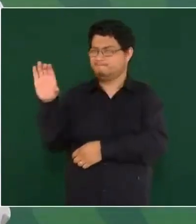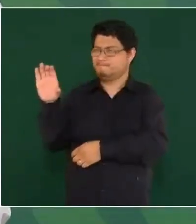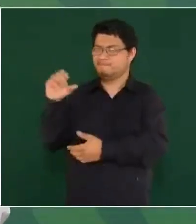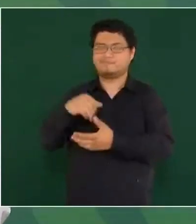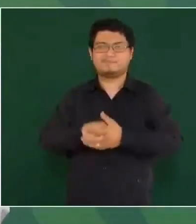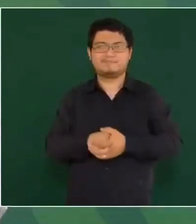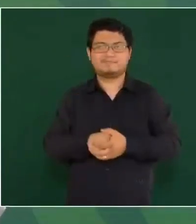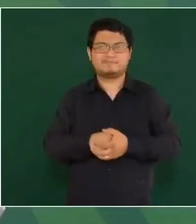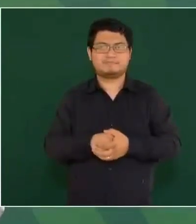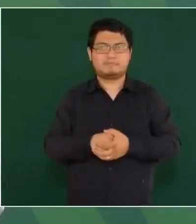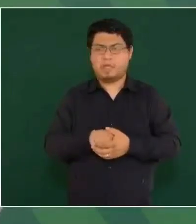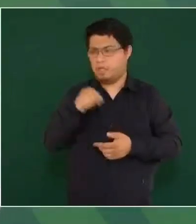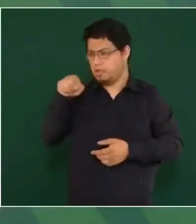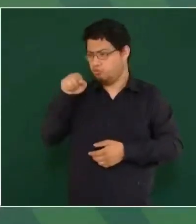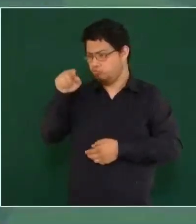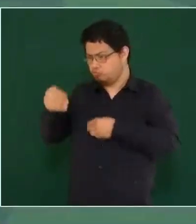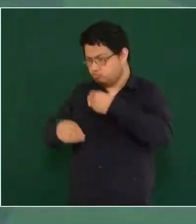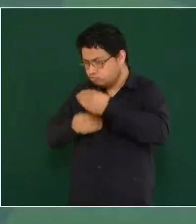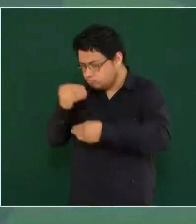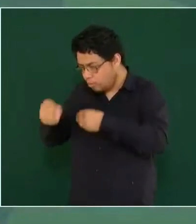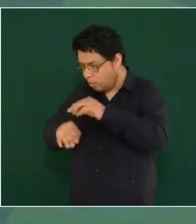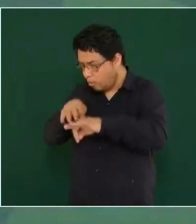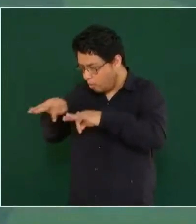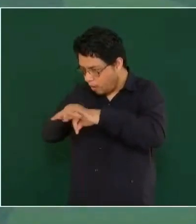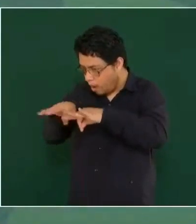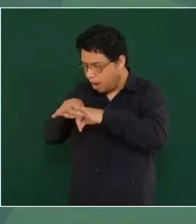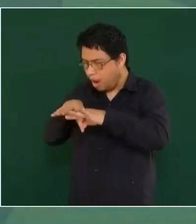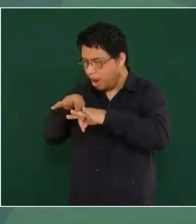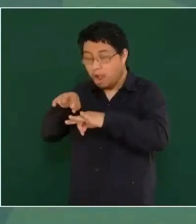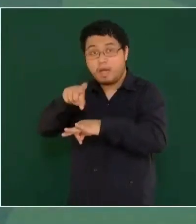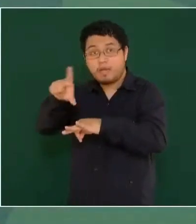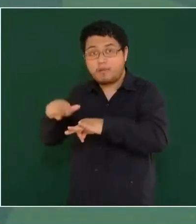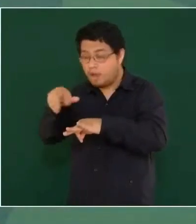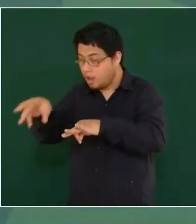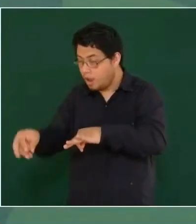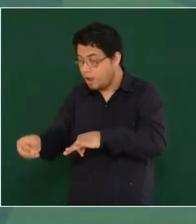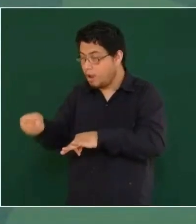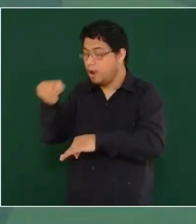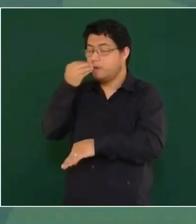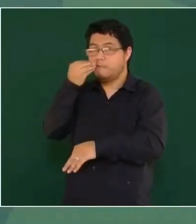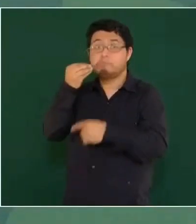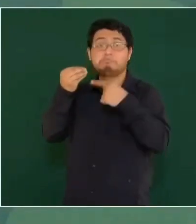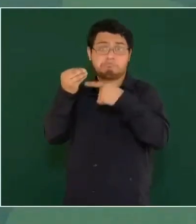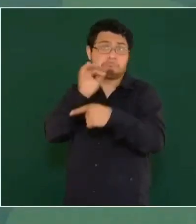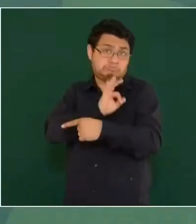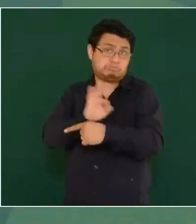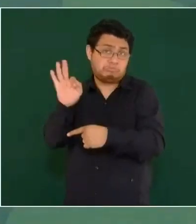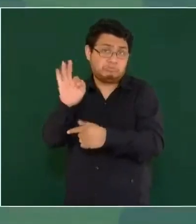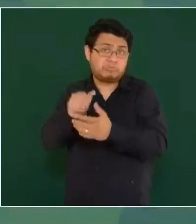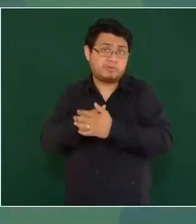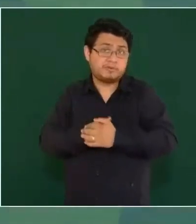nada más lo que se comía que ya no lo puedo ni siquiera mencionar ahora